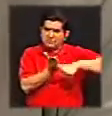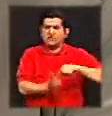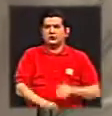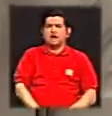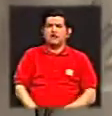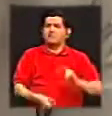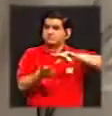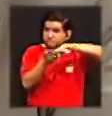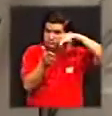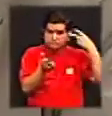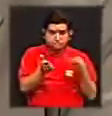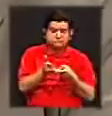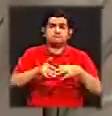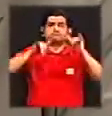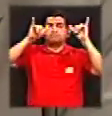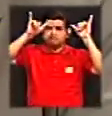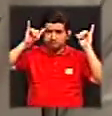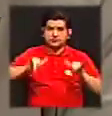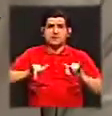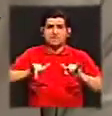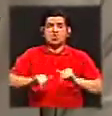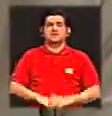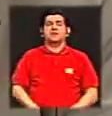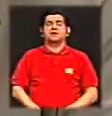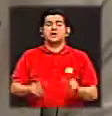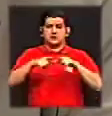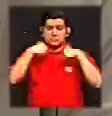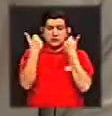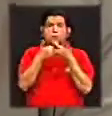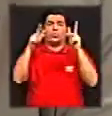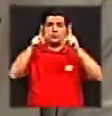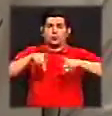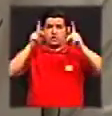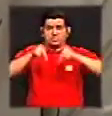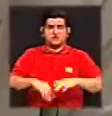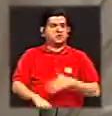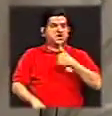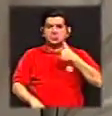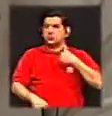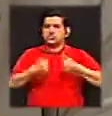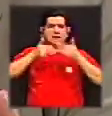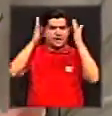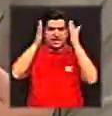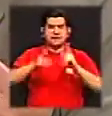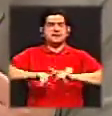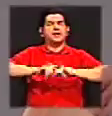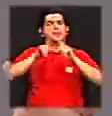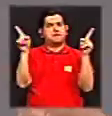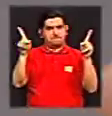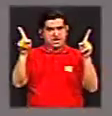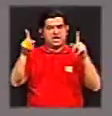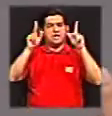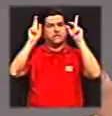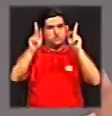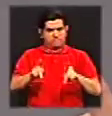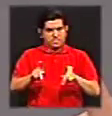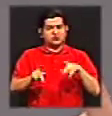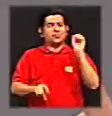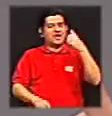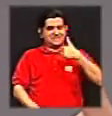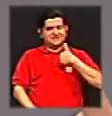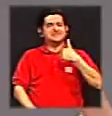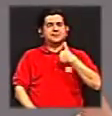el sentido de que se mantiene estático el grupo de personas que no tienen candidato, pero entre quienes sí